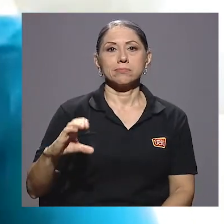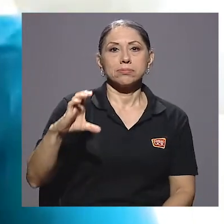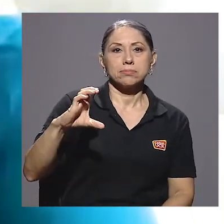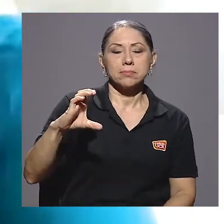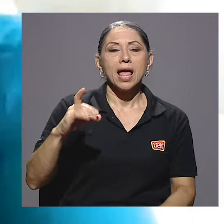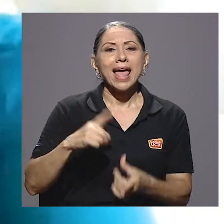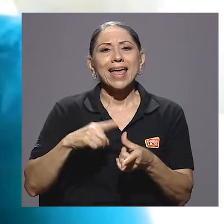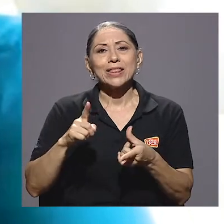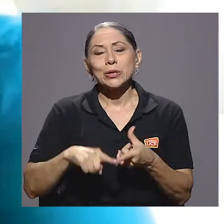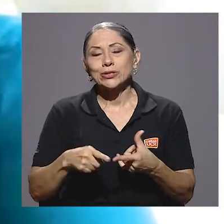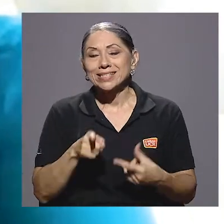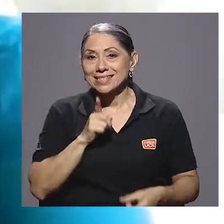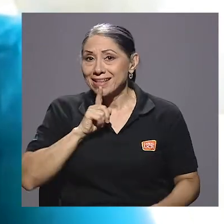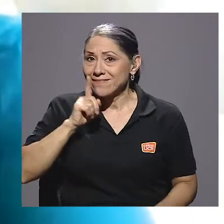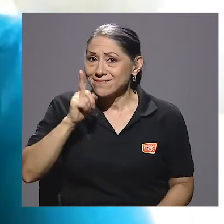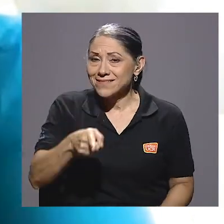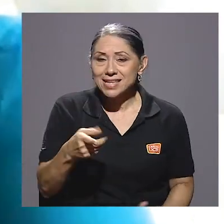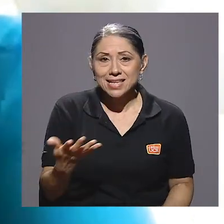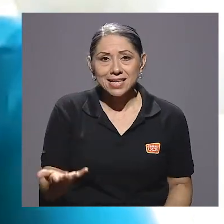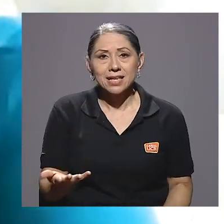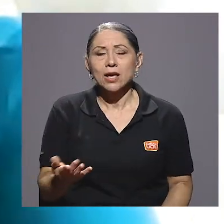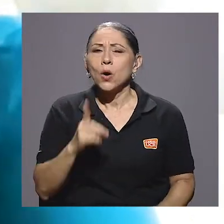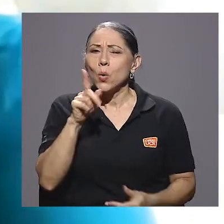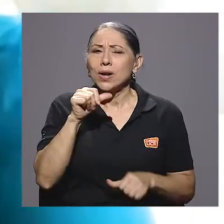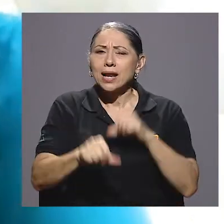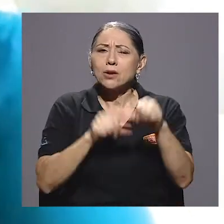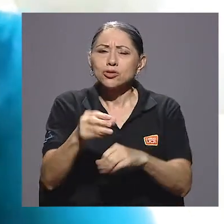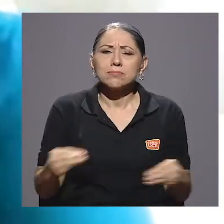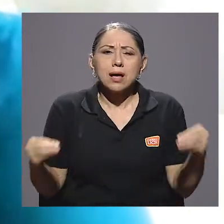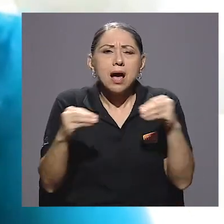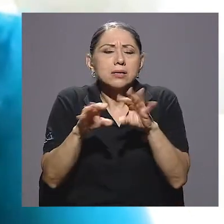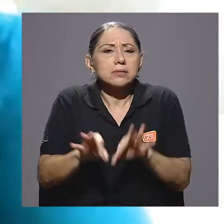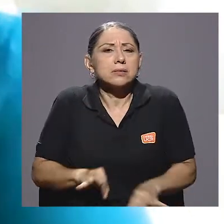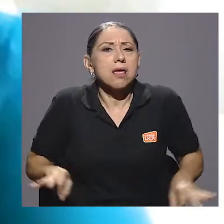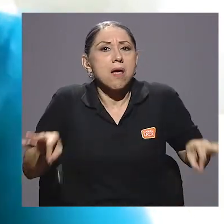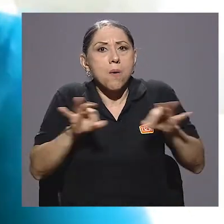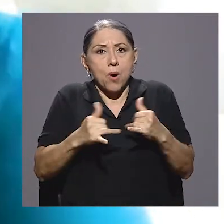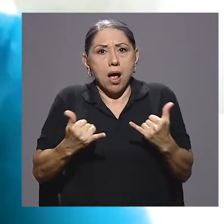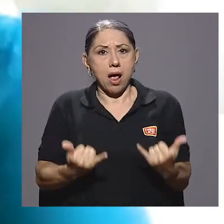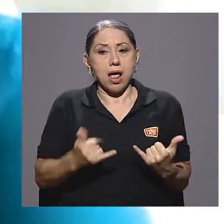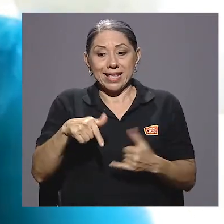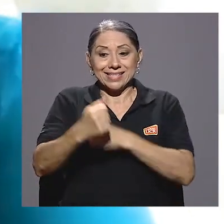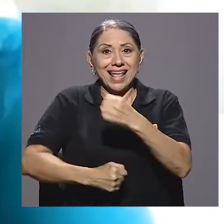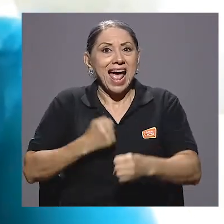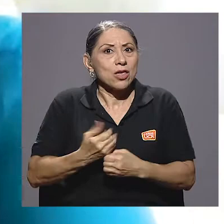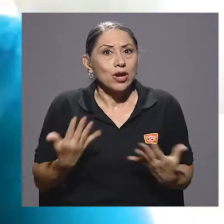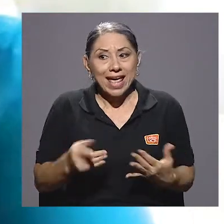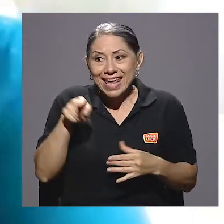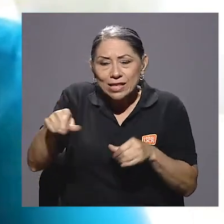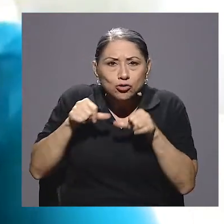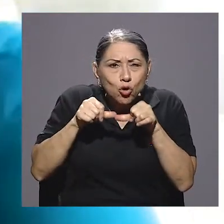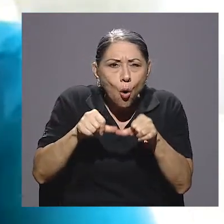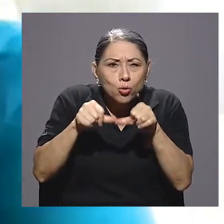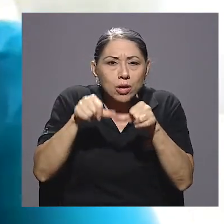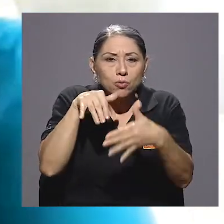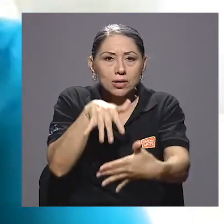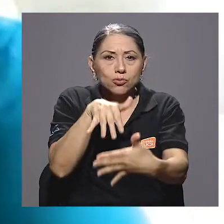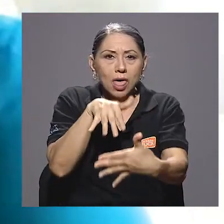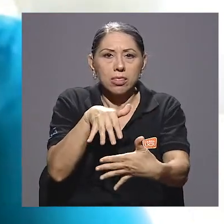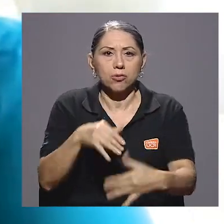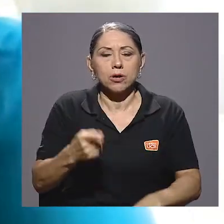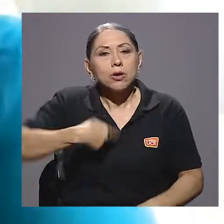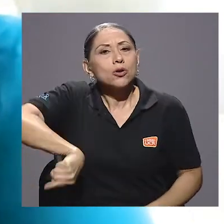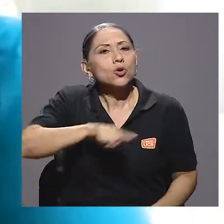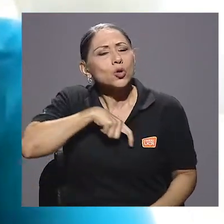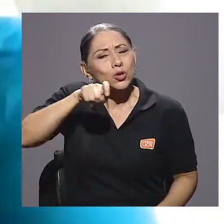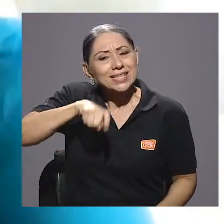Entonces, definitivamente, uno de las luchas más importantes de este momento y de este año es la permanencia escolar.